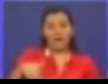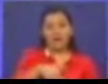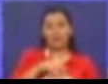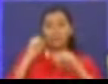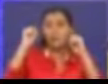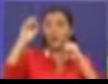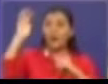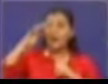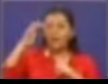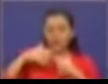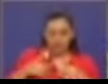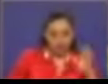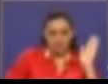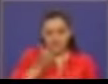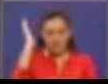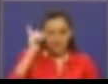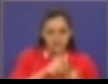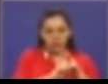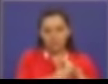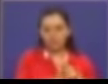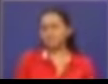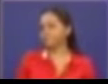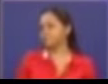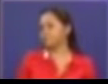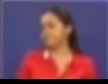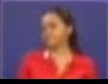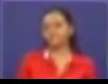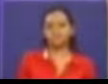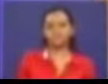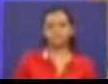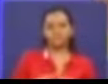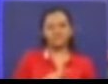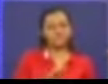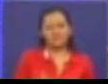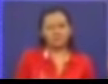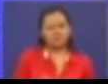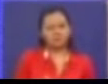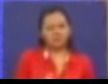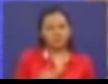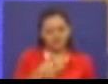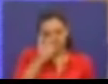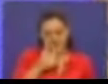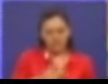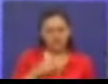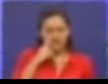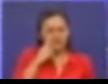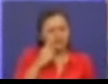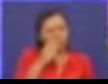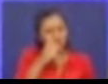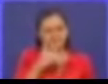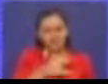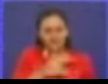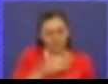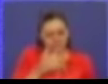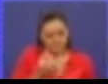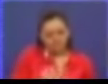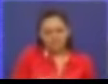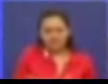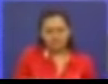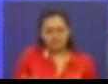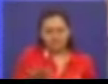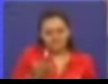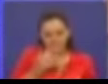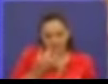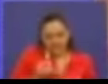a llover, se le daña el manicure y sale corriendo. Bueno, no le queda. La gente percibe que no es sincero, que no es